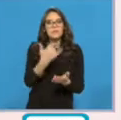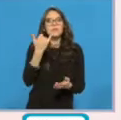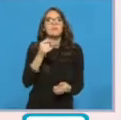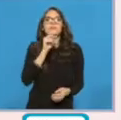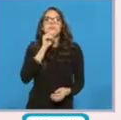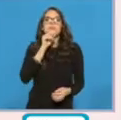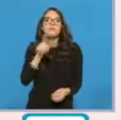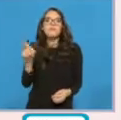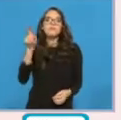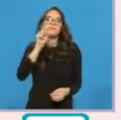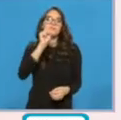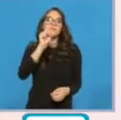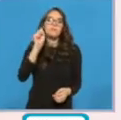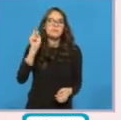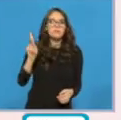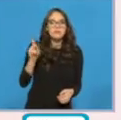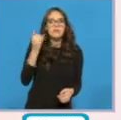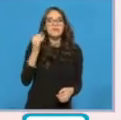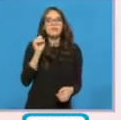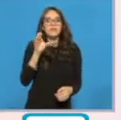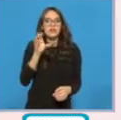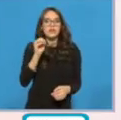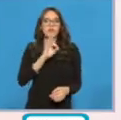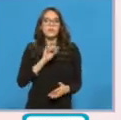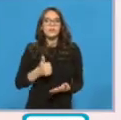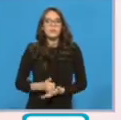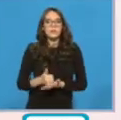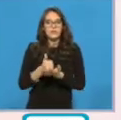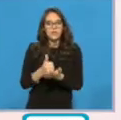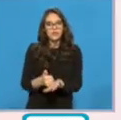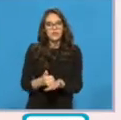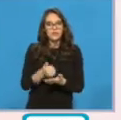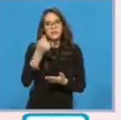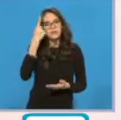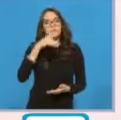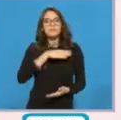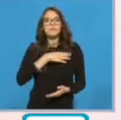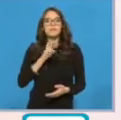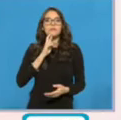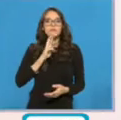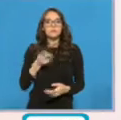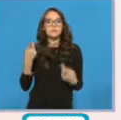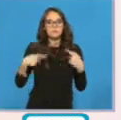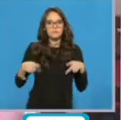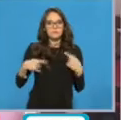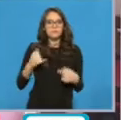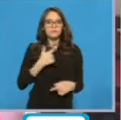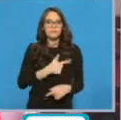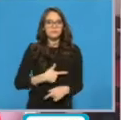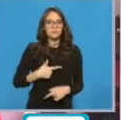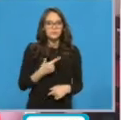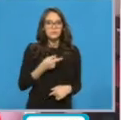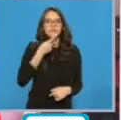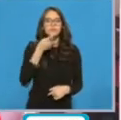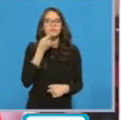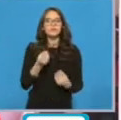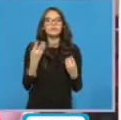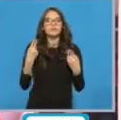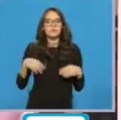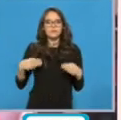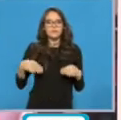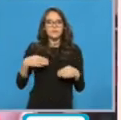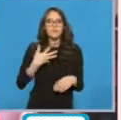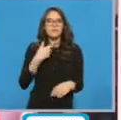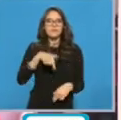de SEDECO y todo esto que se está implementando, hemos tenido buena respuesta. Qué maravilla. ¿Cuántos mercados hay en la Ciudad de México y